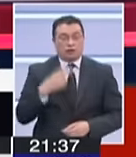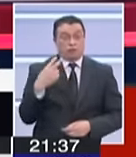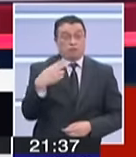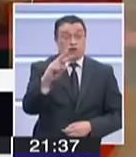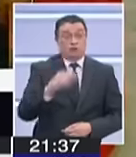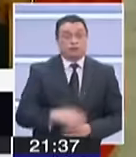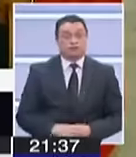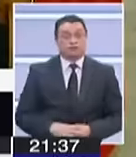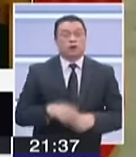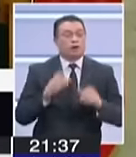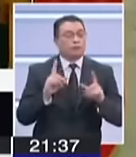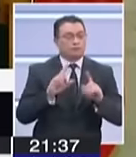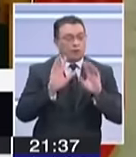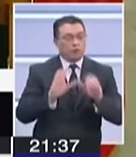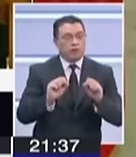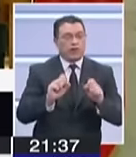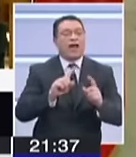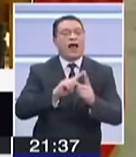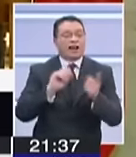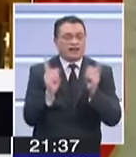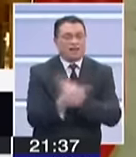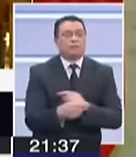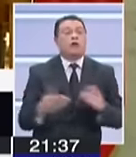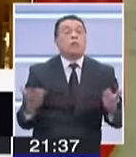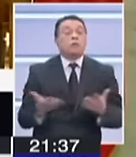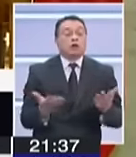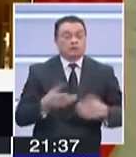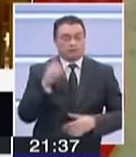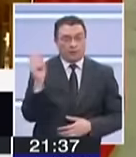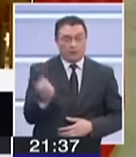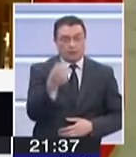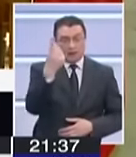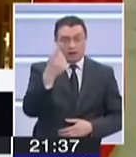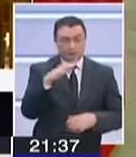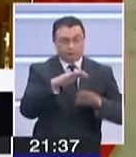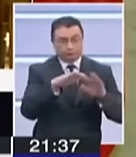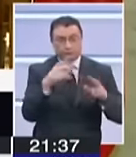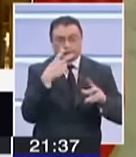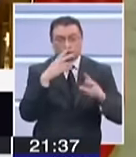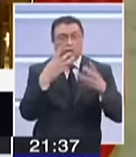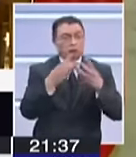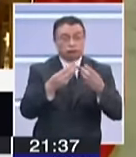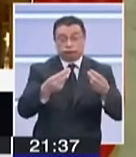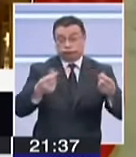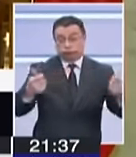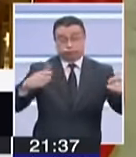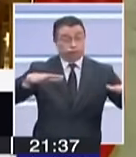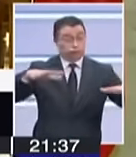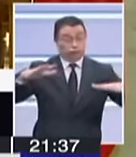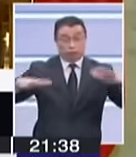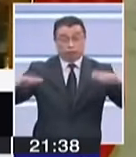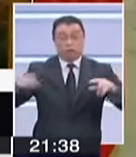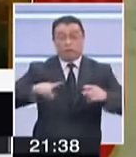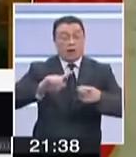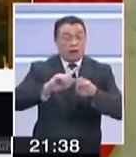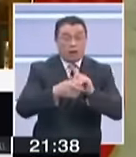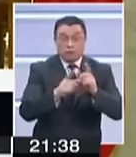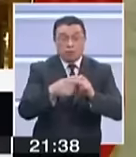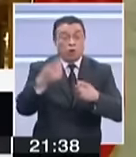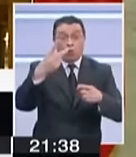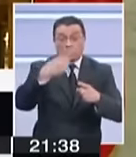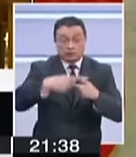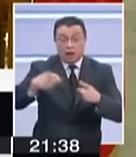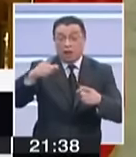Yo creo que puede ser todo al revés, Daniel. ¿Por qué? Porque primero el escenario está absolutamente fluido, líquido. Esto cambia de semana a